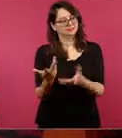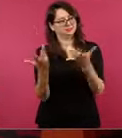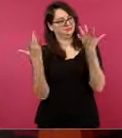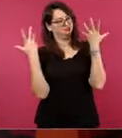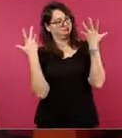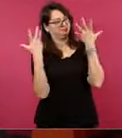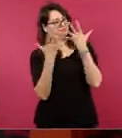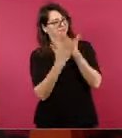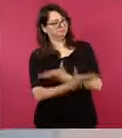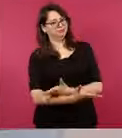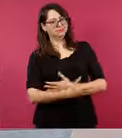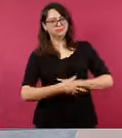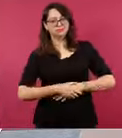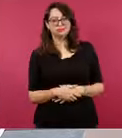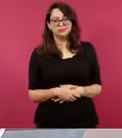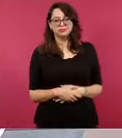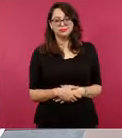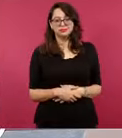que eso se mencione.